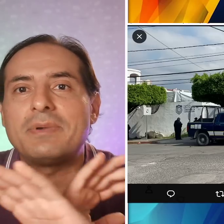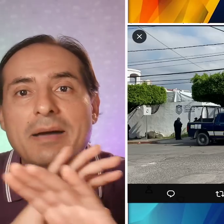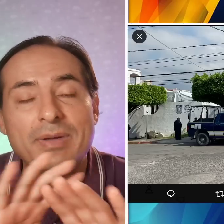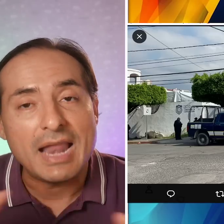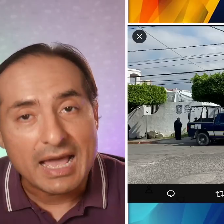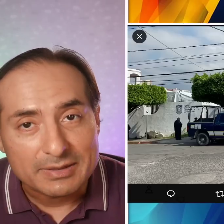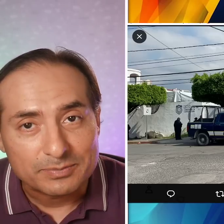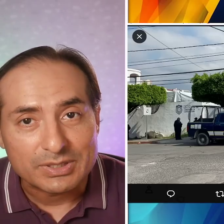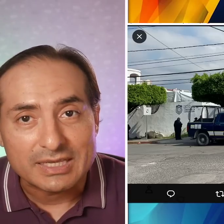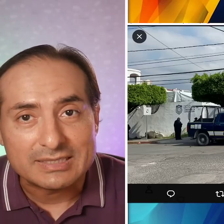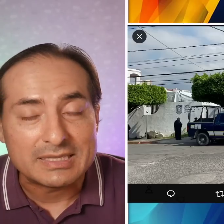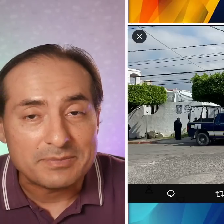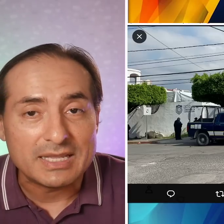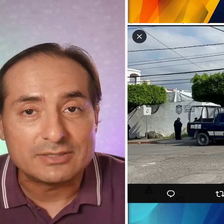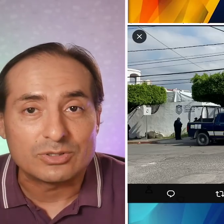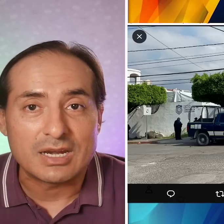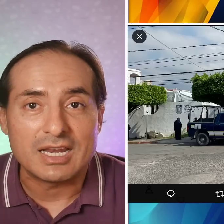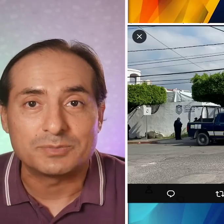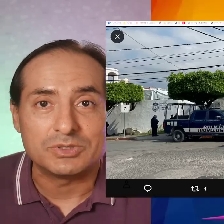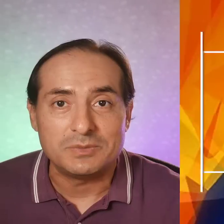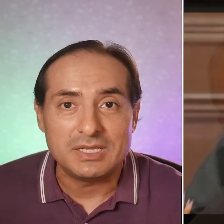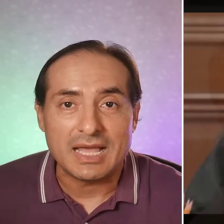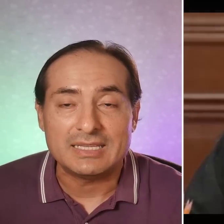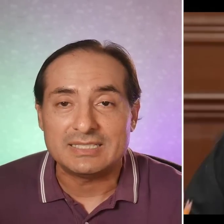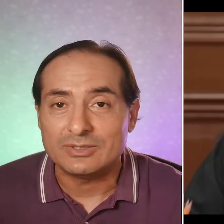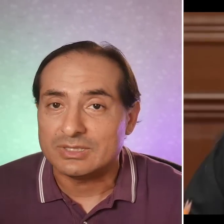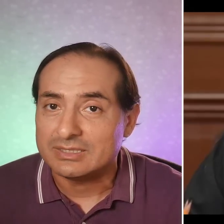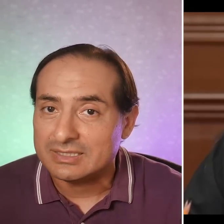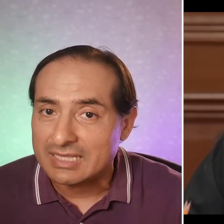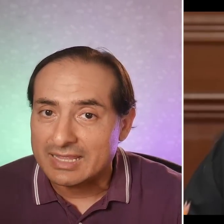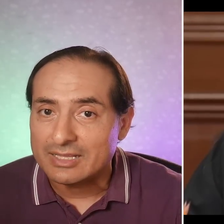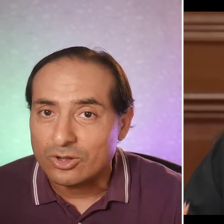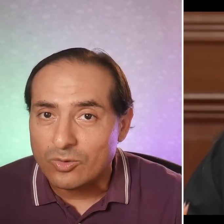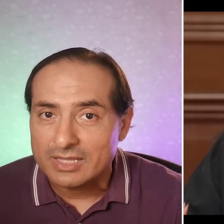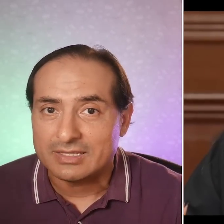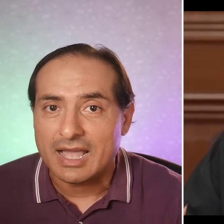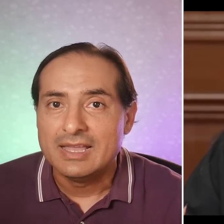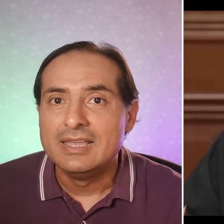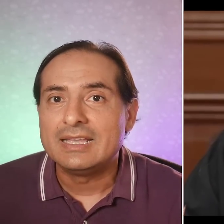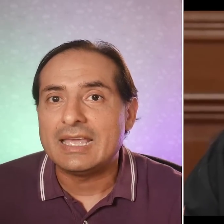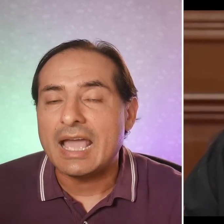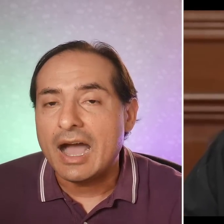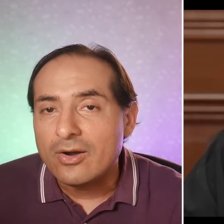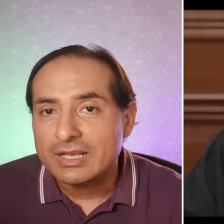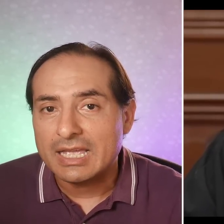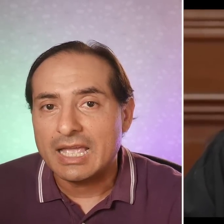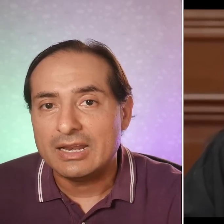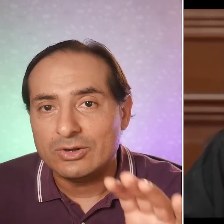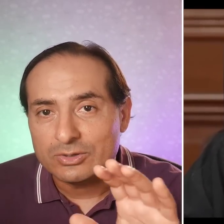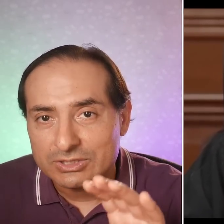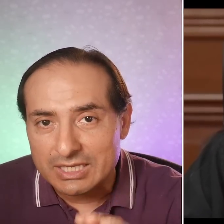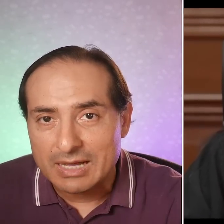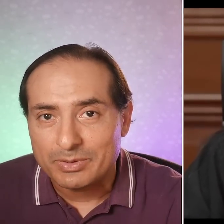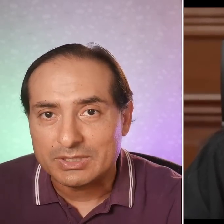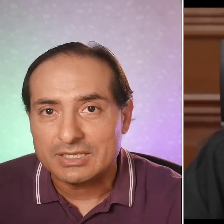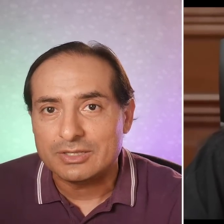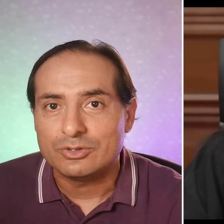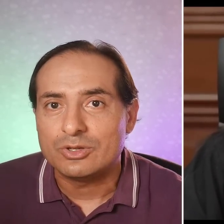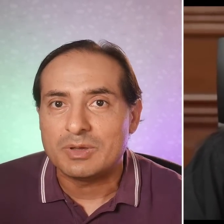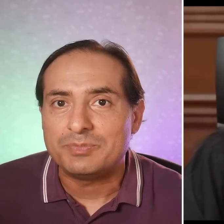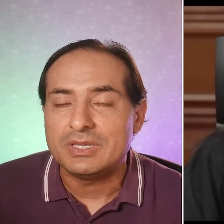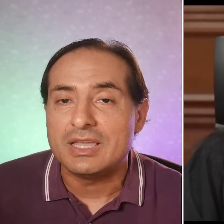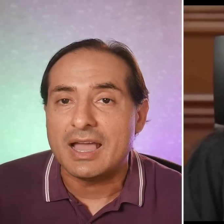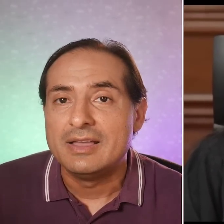se va a pelar Porque esa también es otra de las posibilidades en donde se está dando cuenta que aunque lo siga